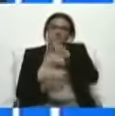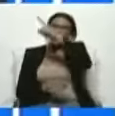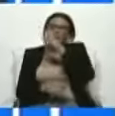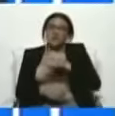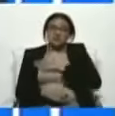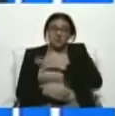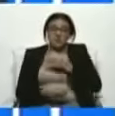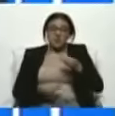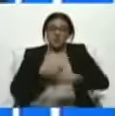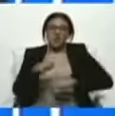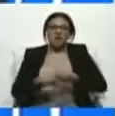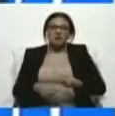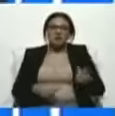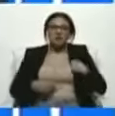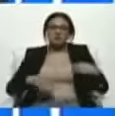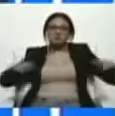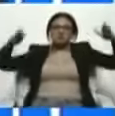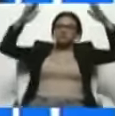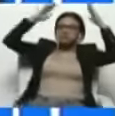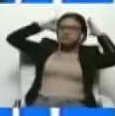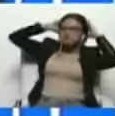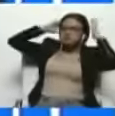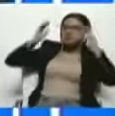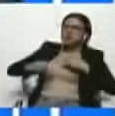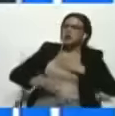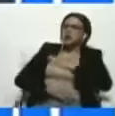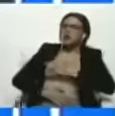mesa y dijo, usted no se puede inscribir yo,